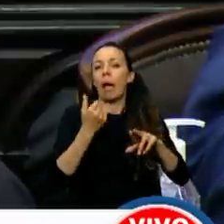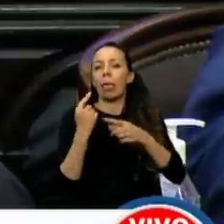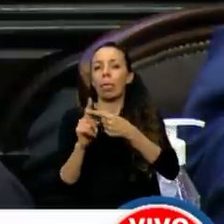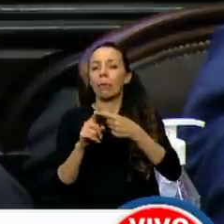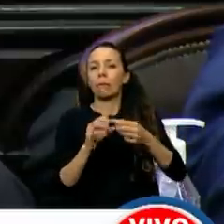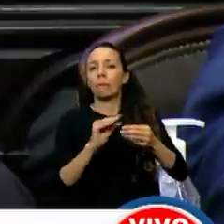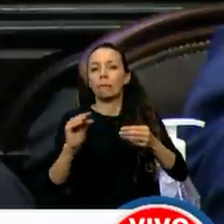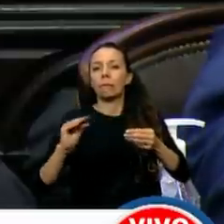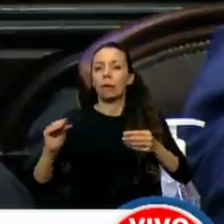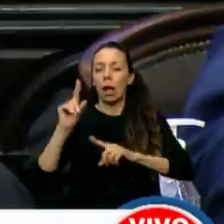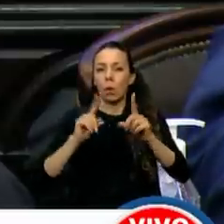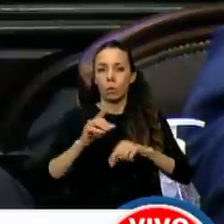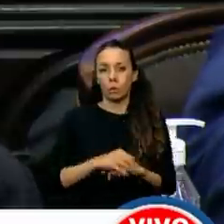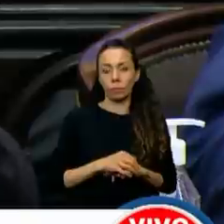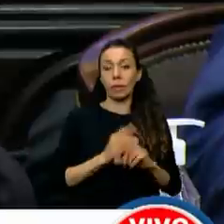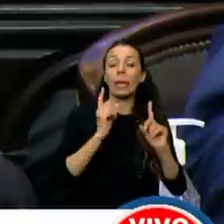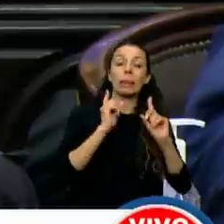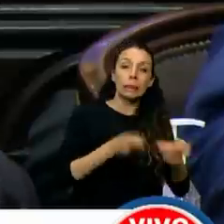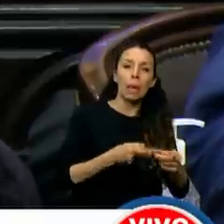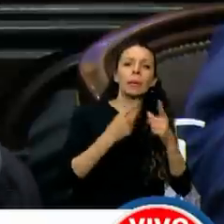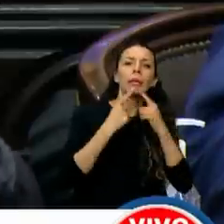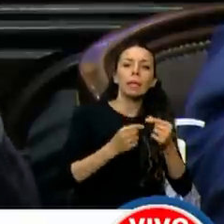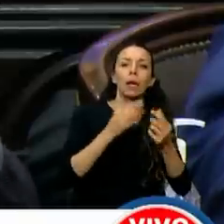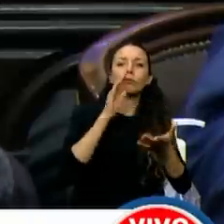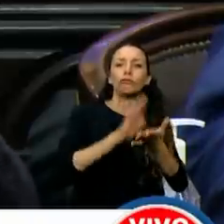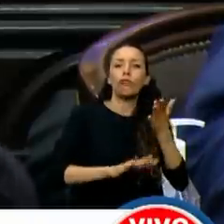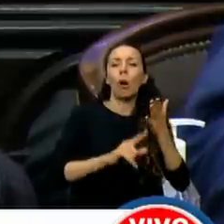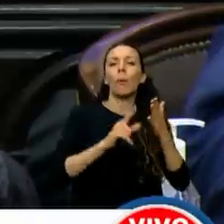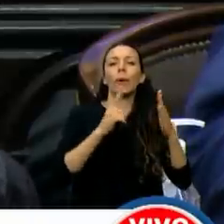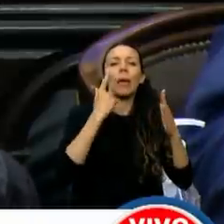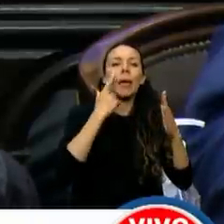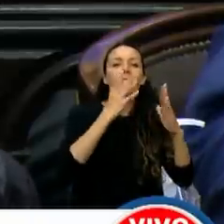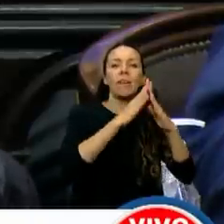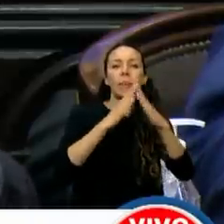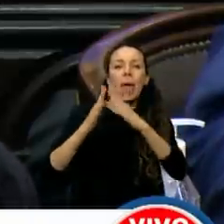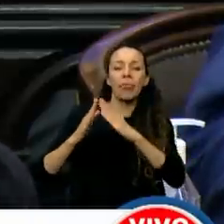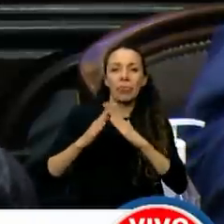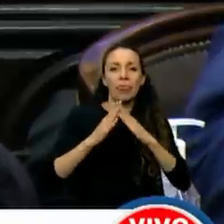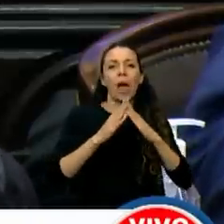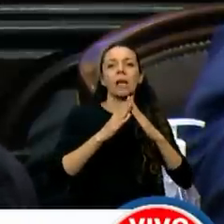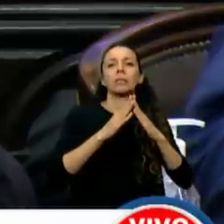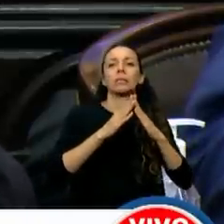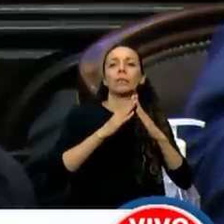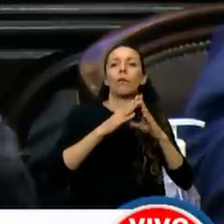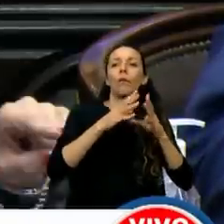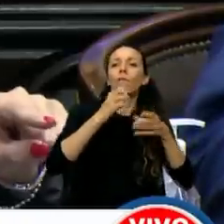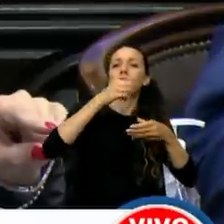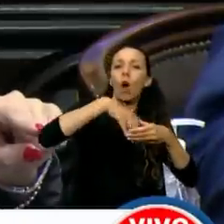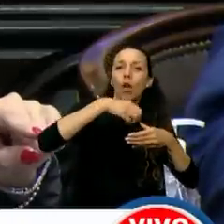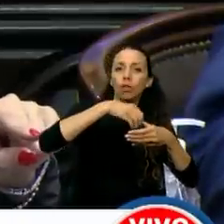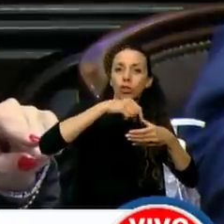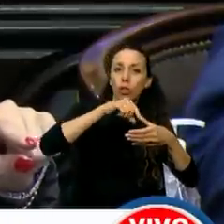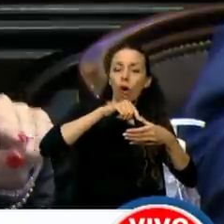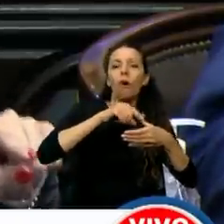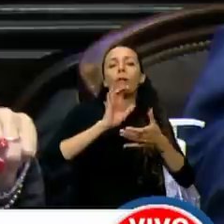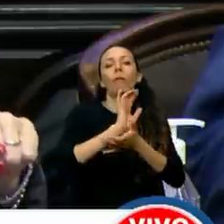siendo el único gobierno que puso en orden el fondo nacional de vivienda en causando lo para los fines